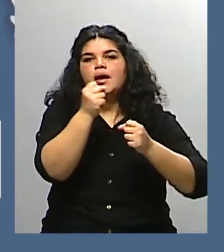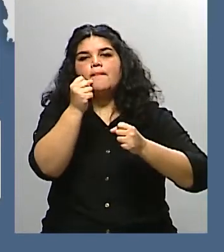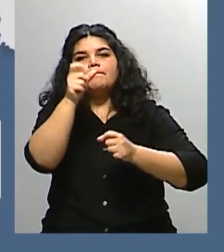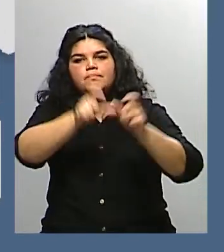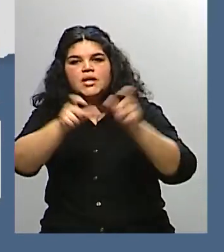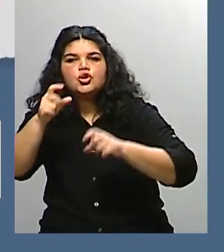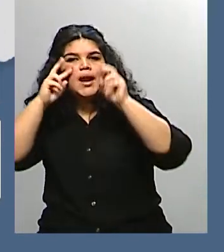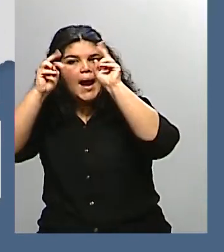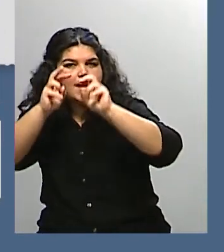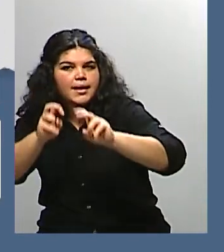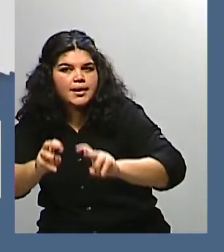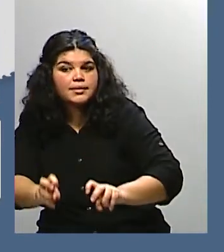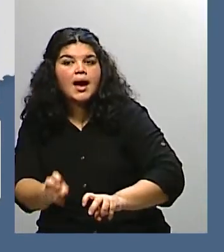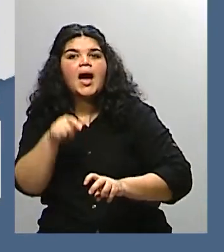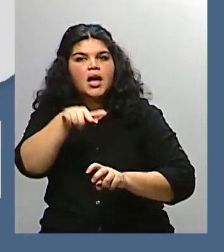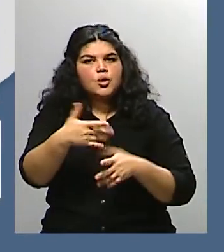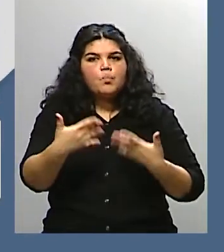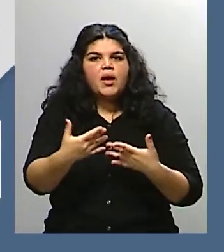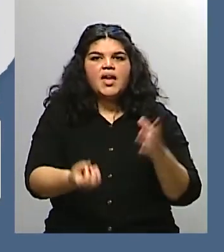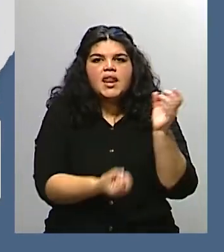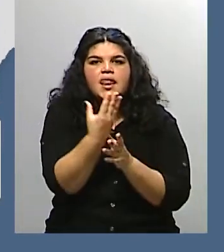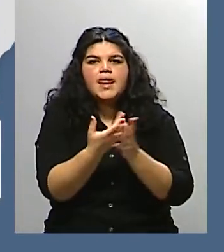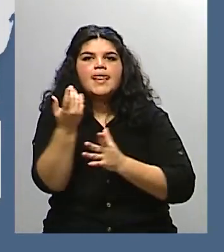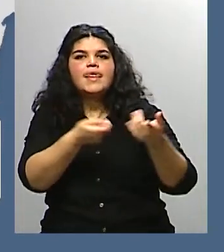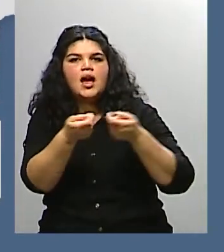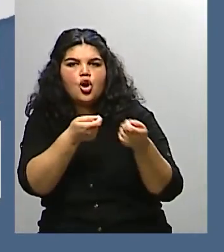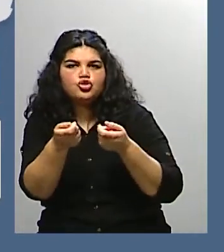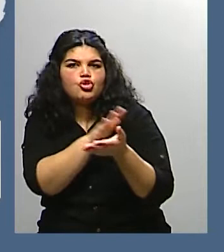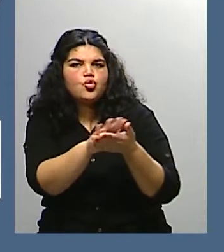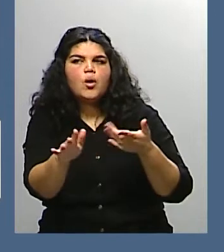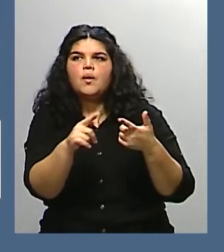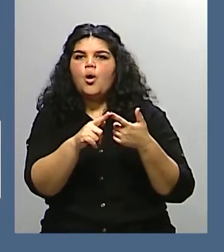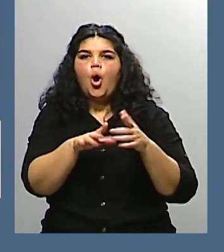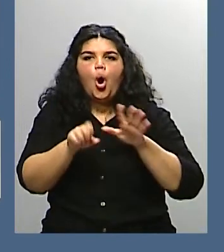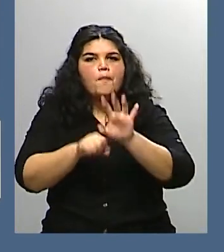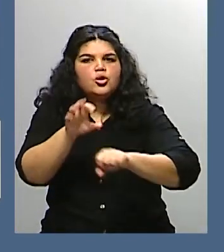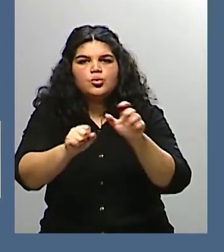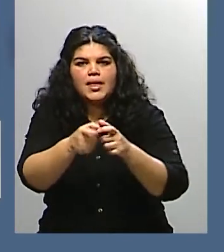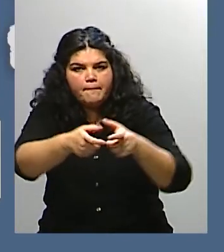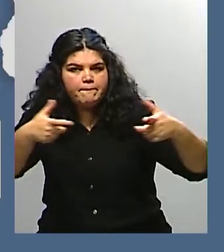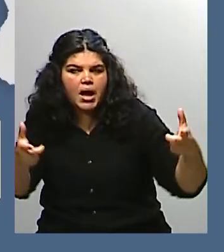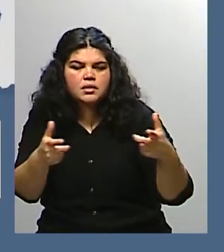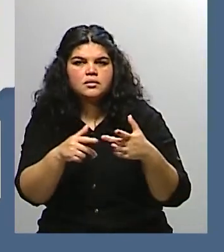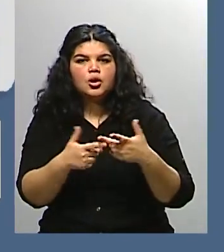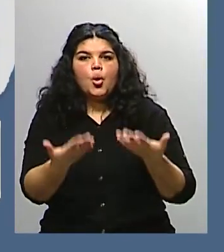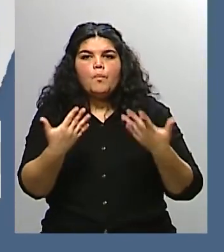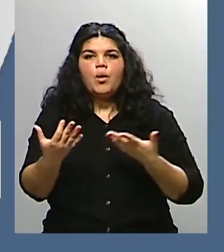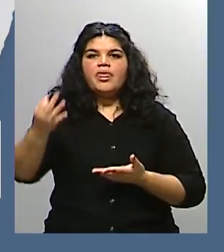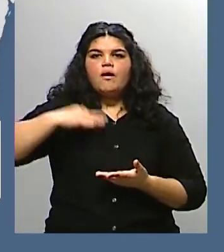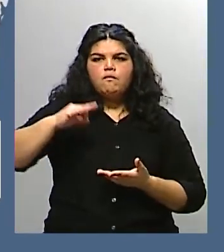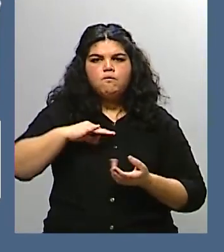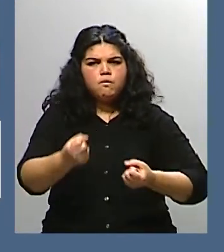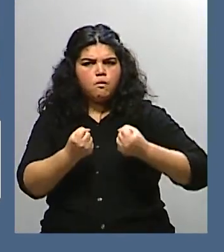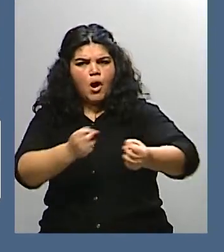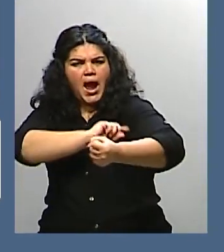pueden surgir nuevos negocios, nuevas oportunidades y puede, digamos, tener un fortalecimiento de capital a largo plazo, pero